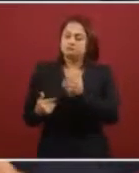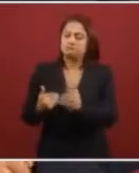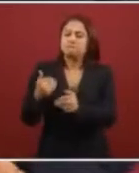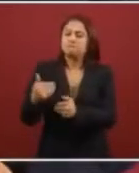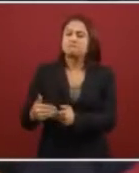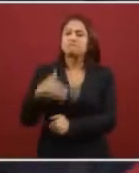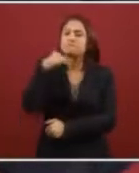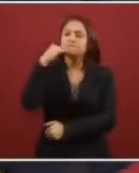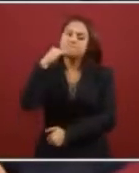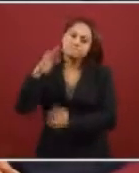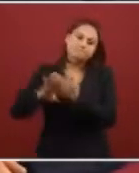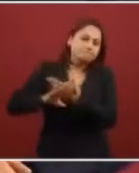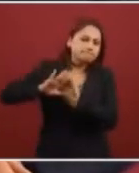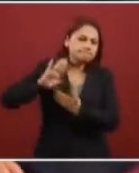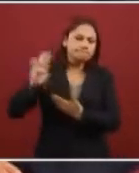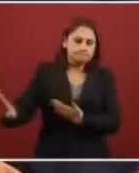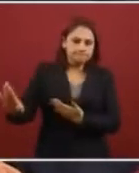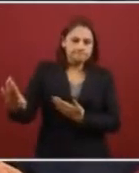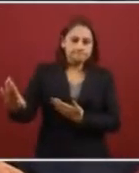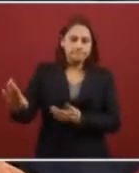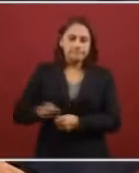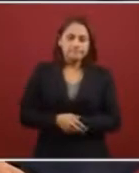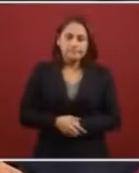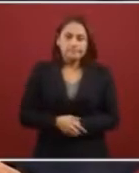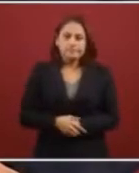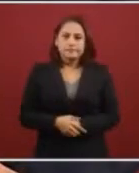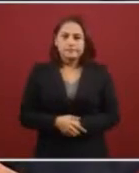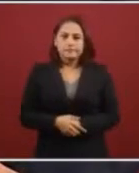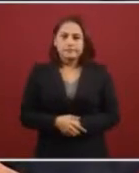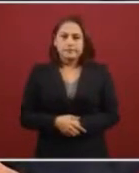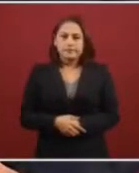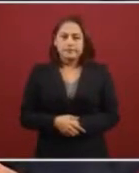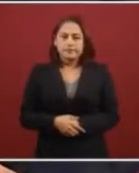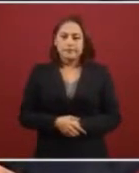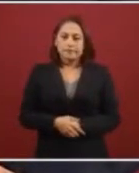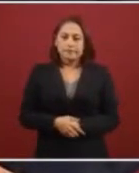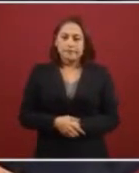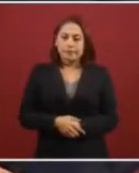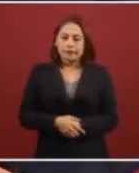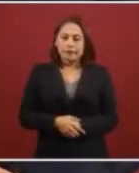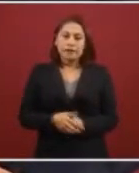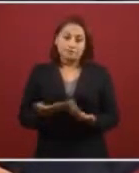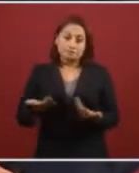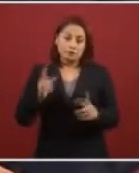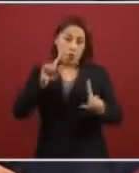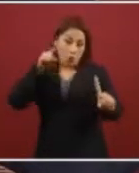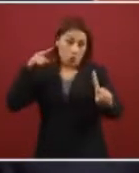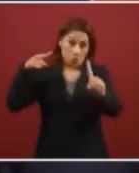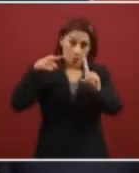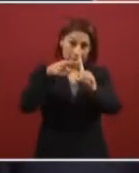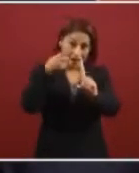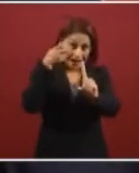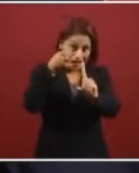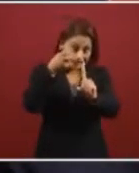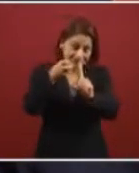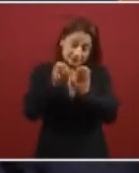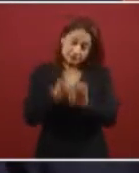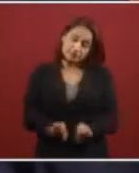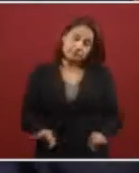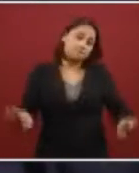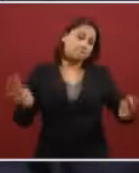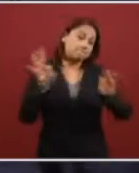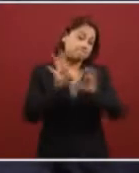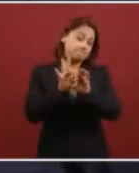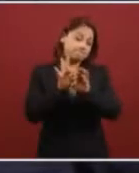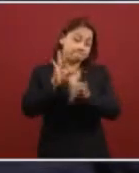We have been in, fighting es corruption nuestro a lot. Objetivo principal. It's our principal objective. Acabar con